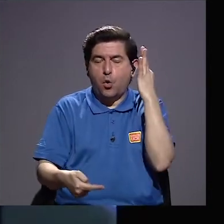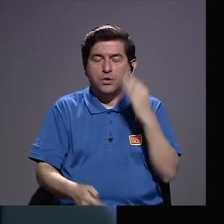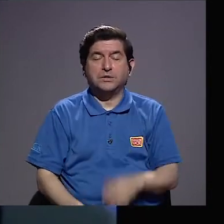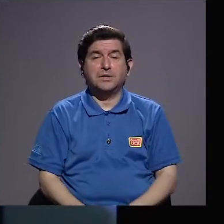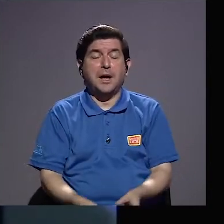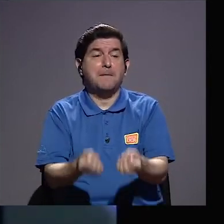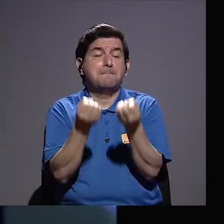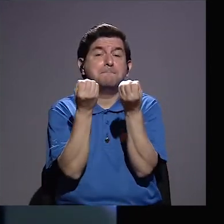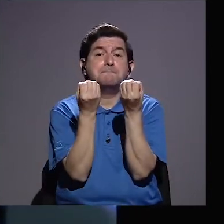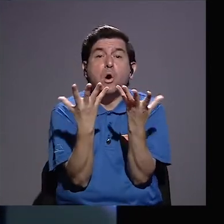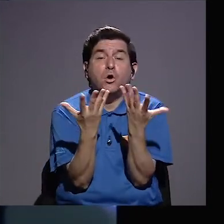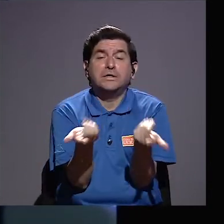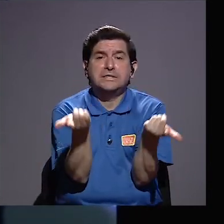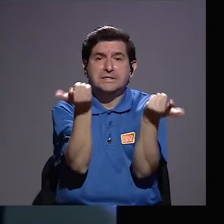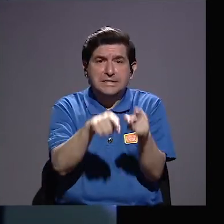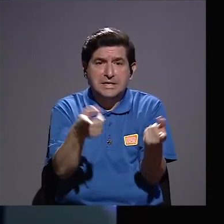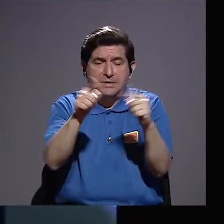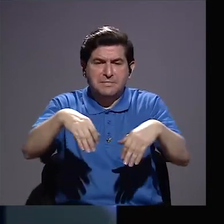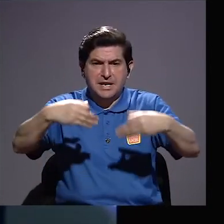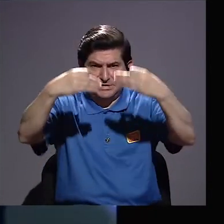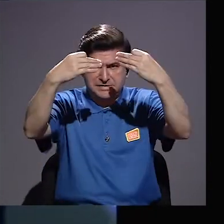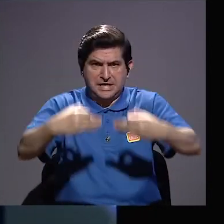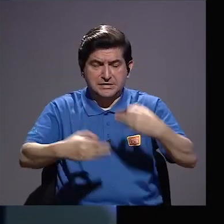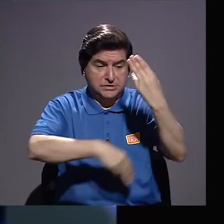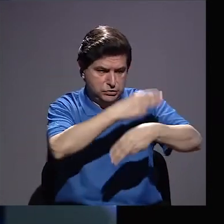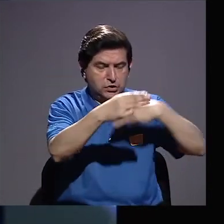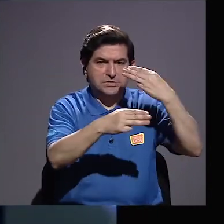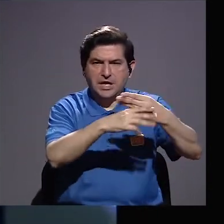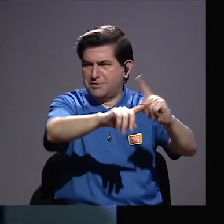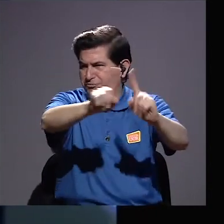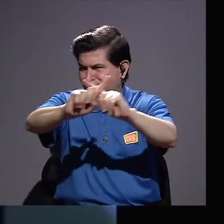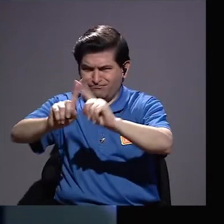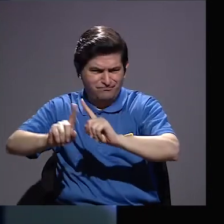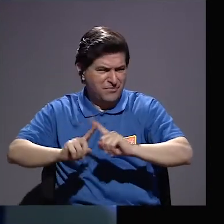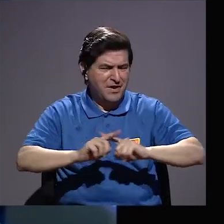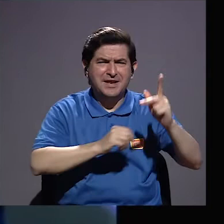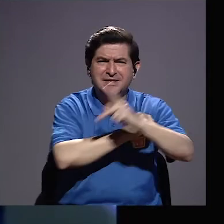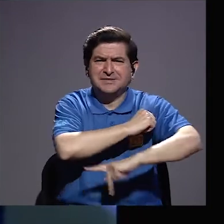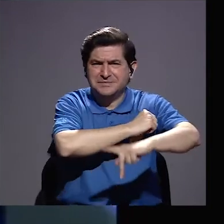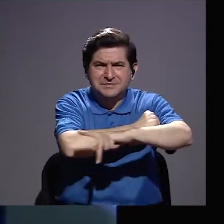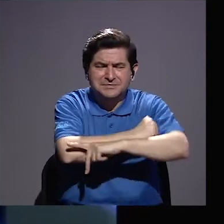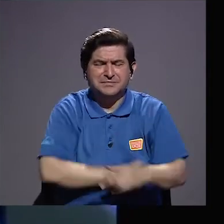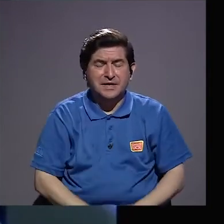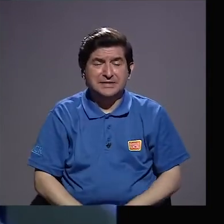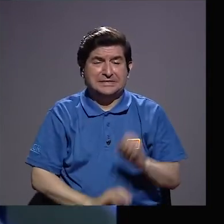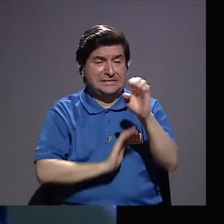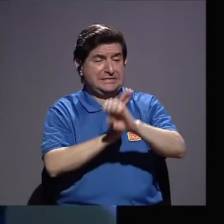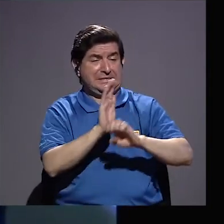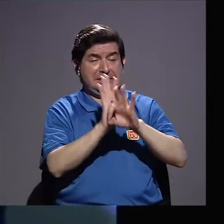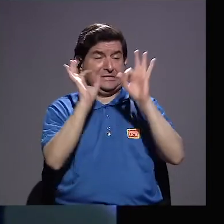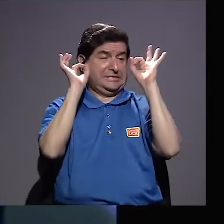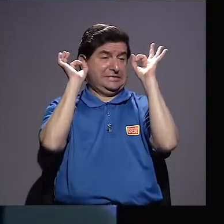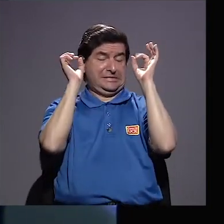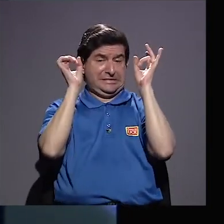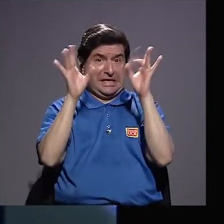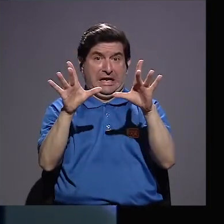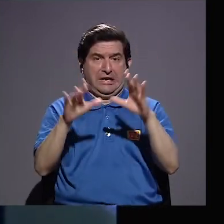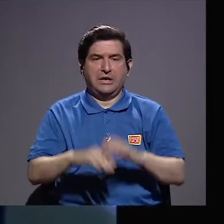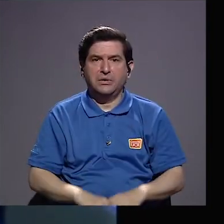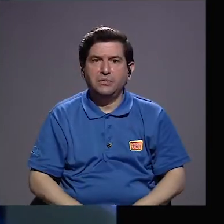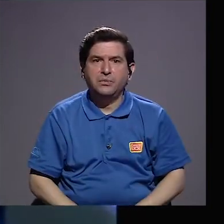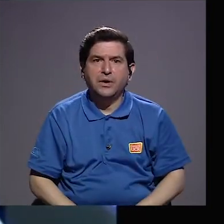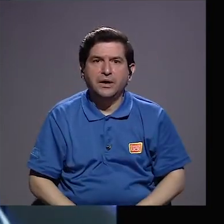contra las mujeres, nos llegan muchos casos de sentencias alrededor del mundo con estereotipos increíbles, ¿verdad?